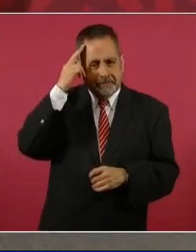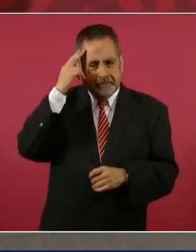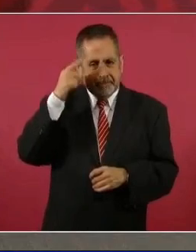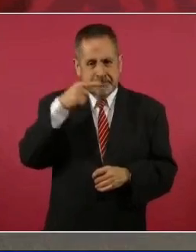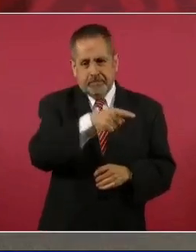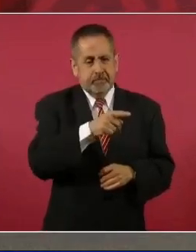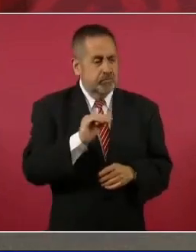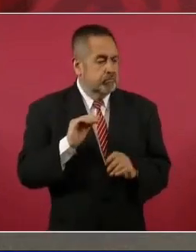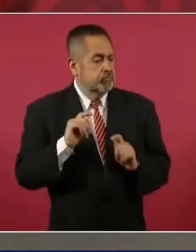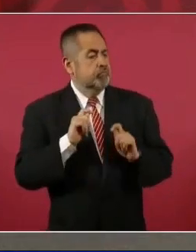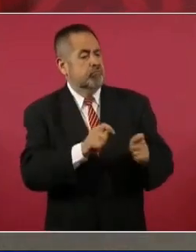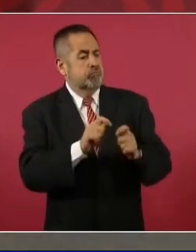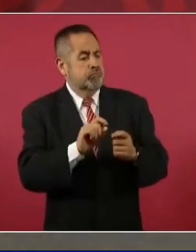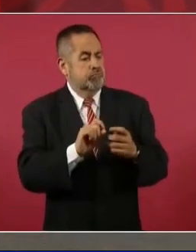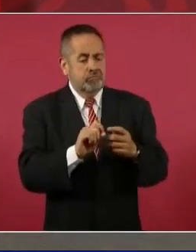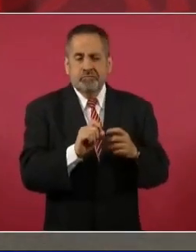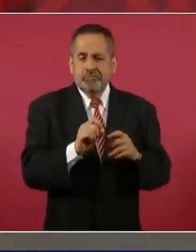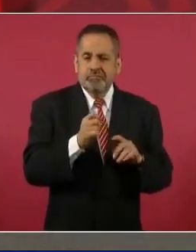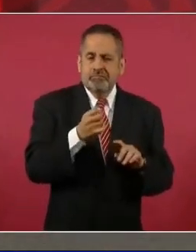los ascendían